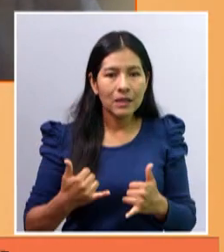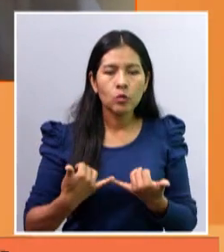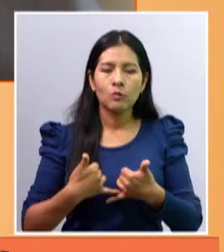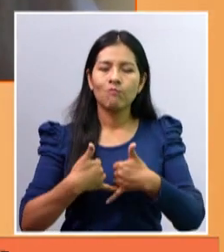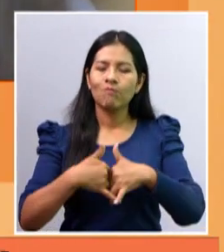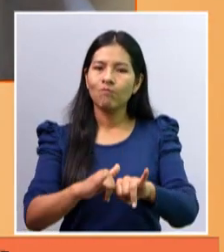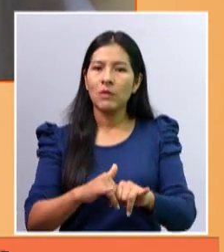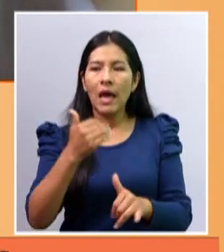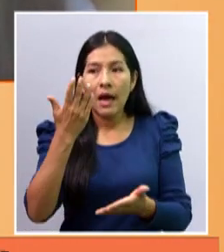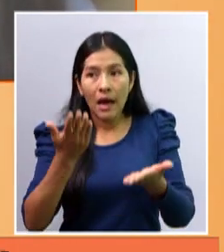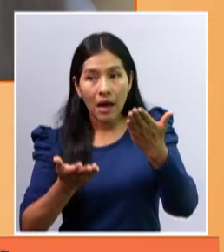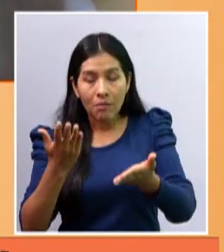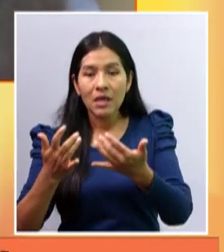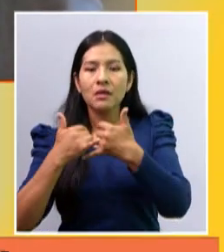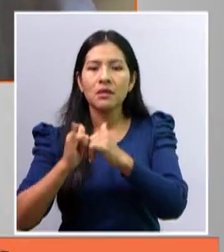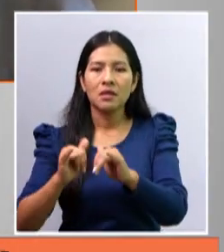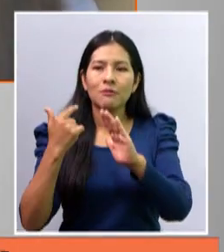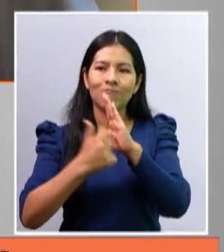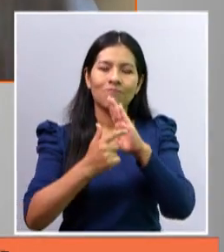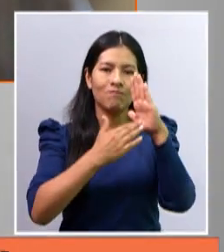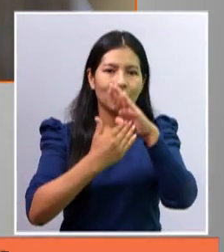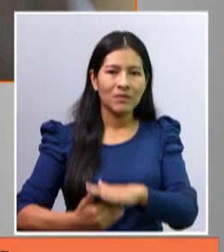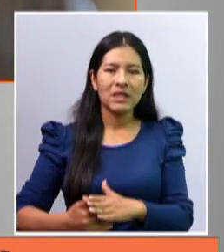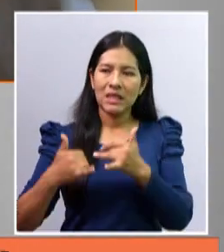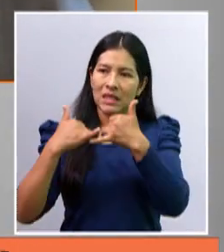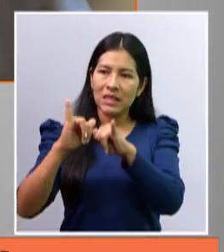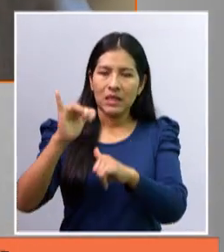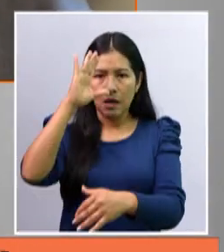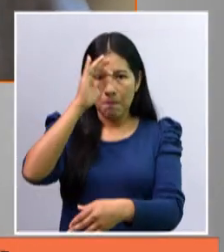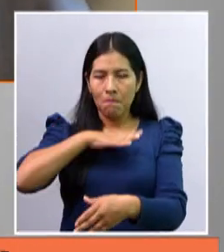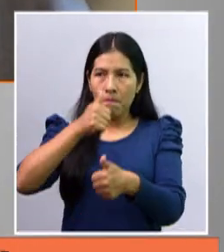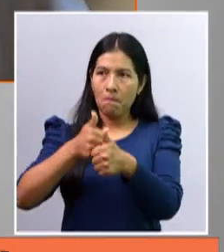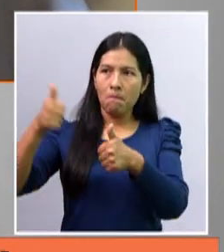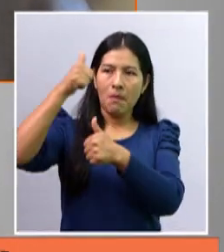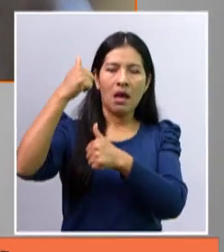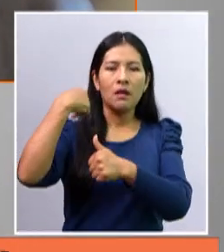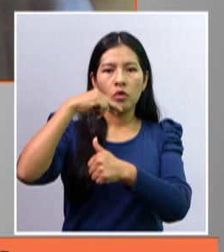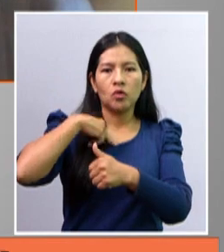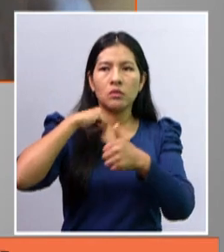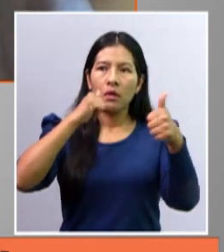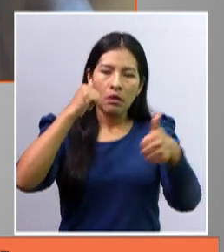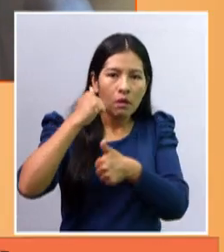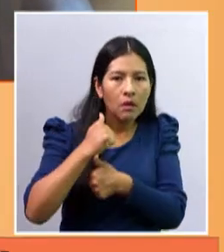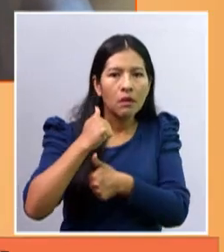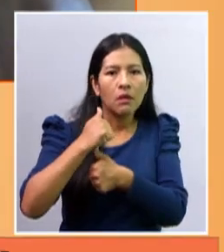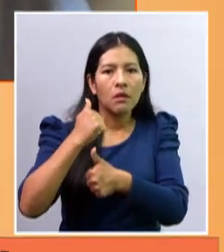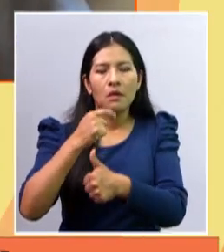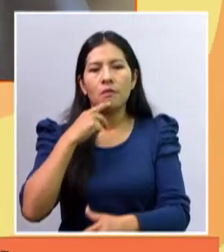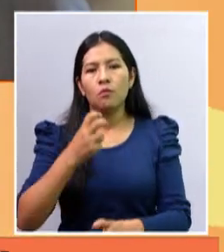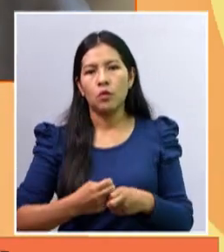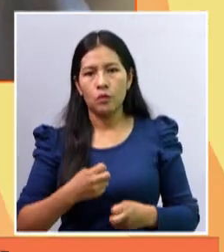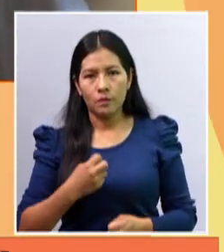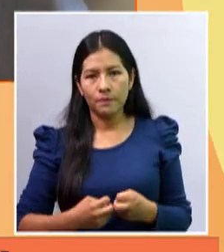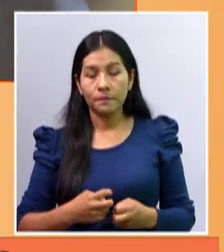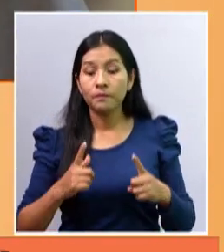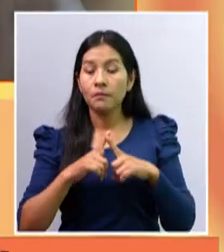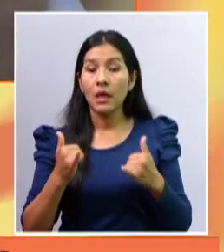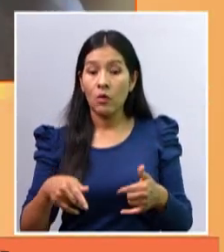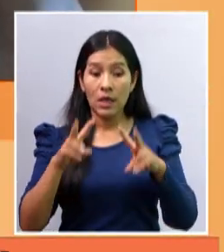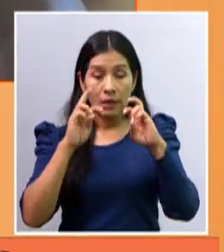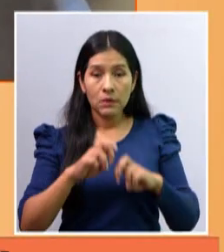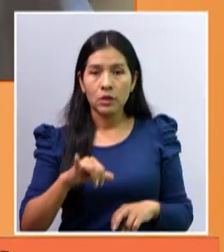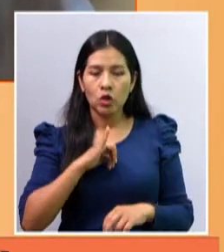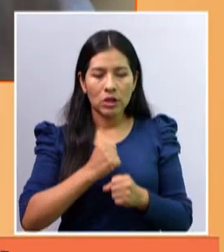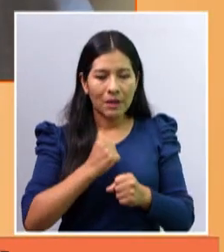esta negación que a veces sufrimos de esta de este patriarcado todavía el que nos vemos sometidas así que pues nada ha sido una investigación muy